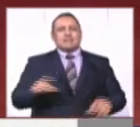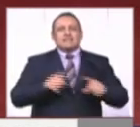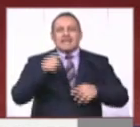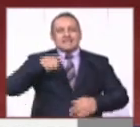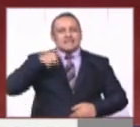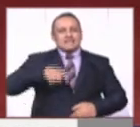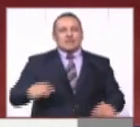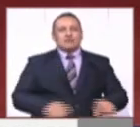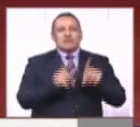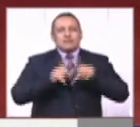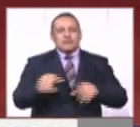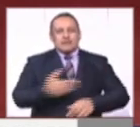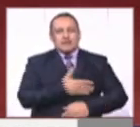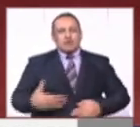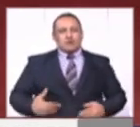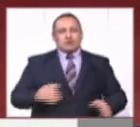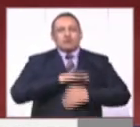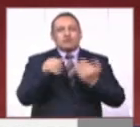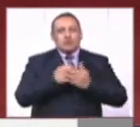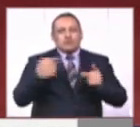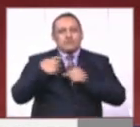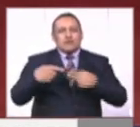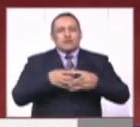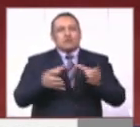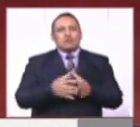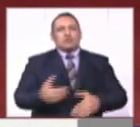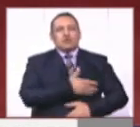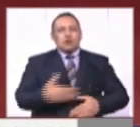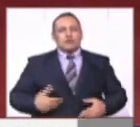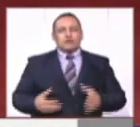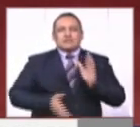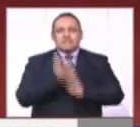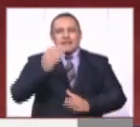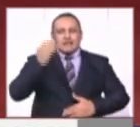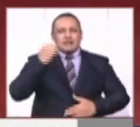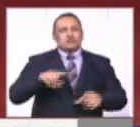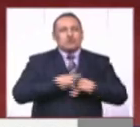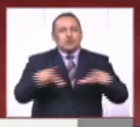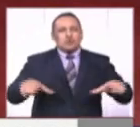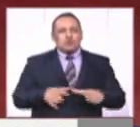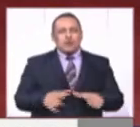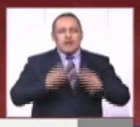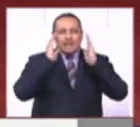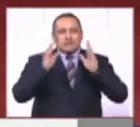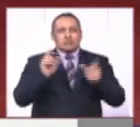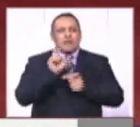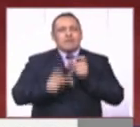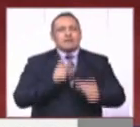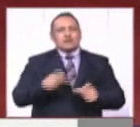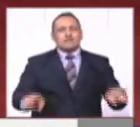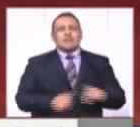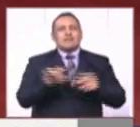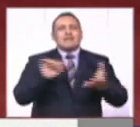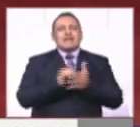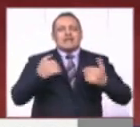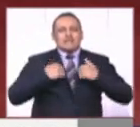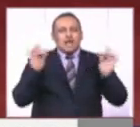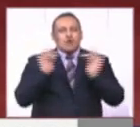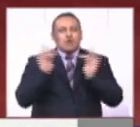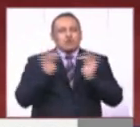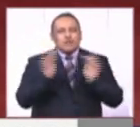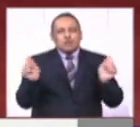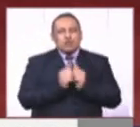necesitamos que el gobierno que los gobiernos salgan al interior del país escuchen a la población tengan contacto